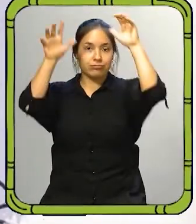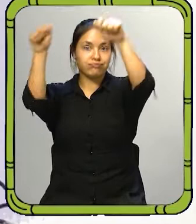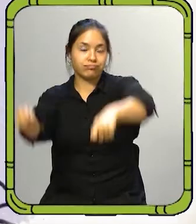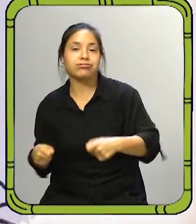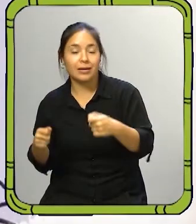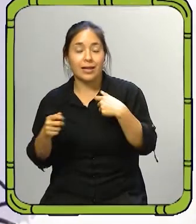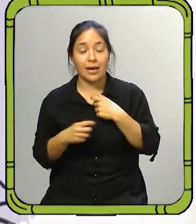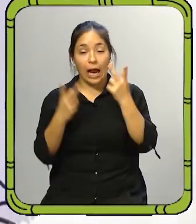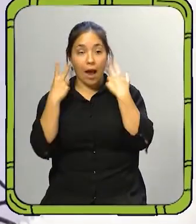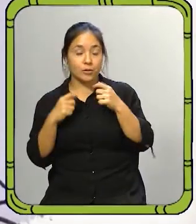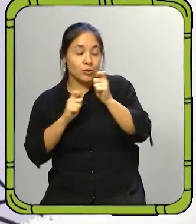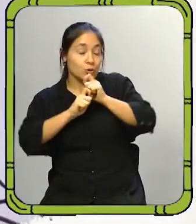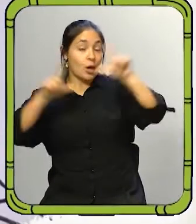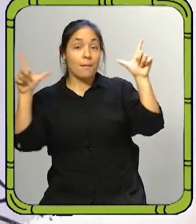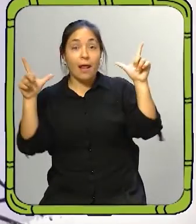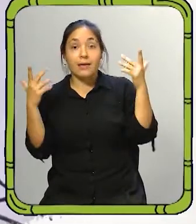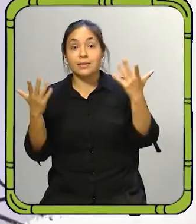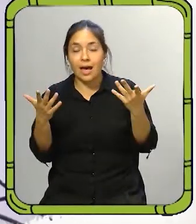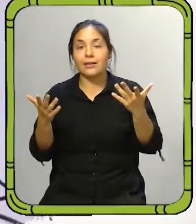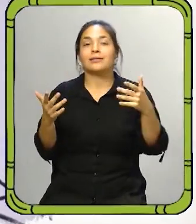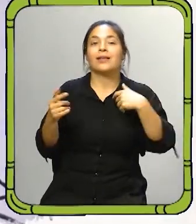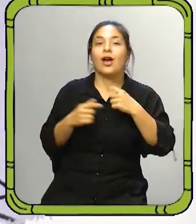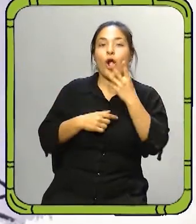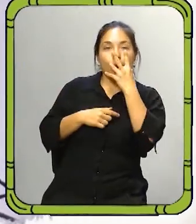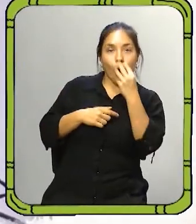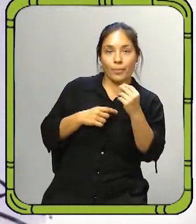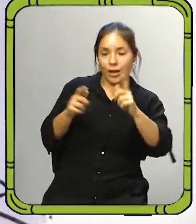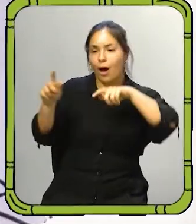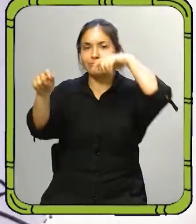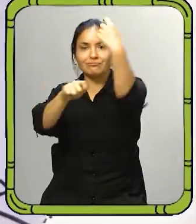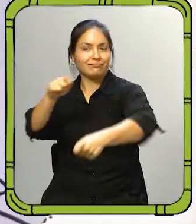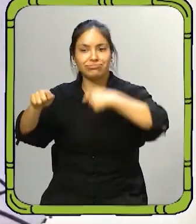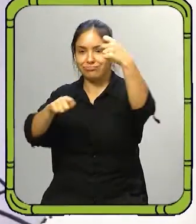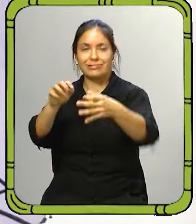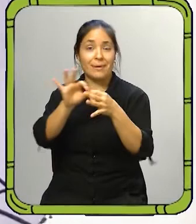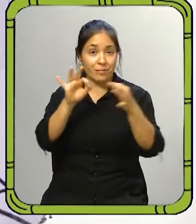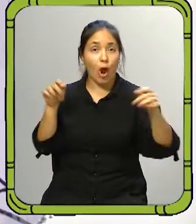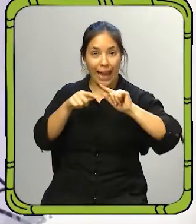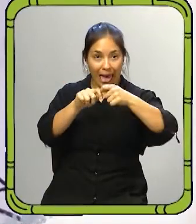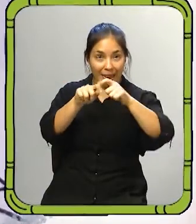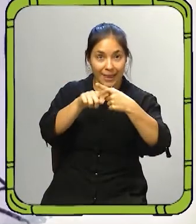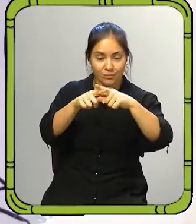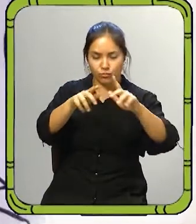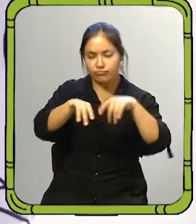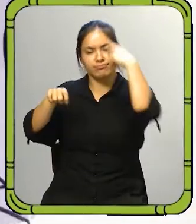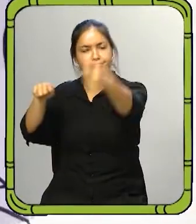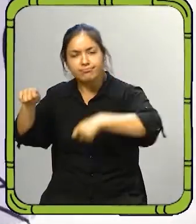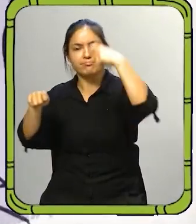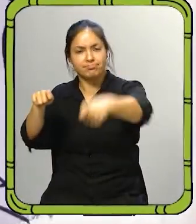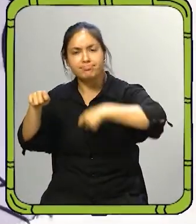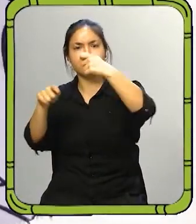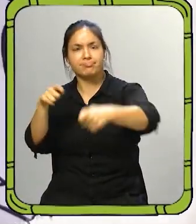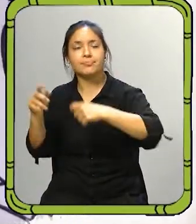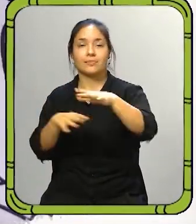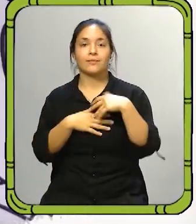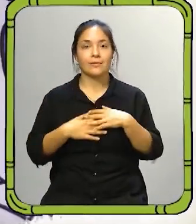fue tan grande que el lobito pudo atarla a la cama con las lanas. Dios. Sí, sí, sí. Dice que sí. La chica pataleaba y chillaba a